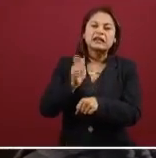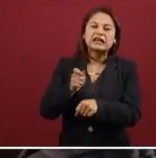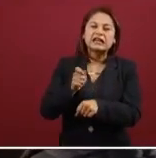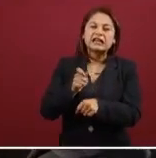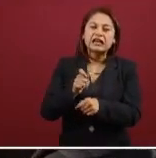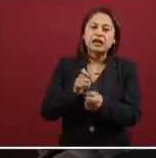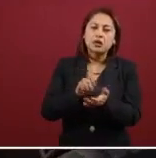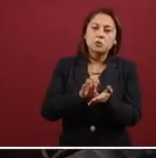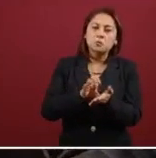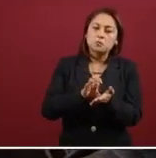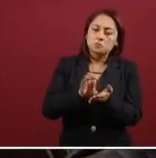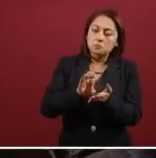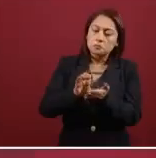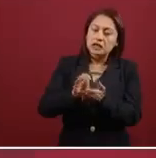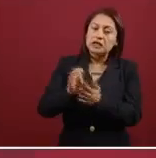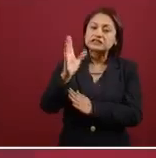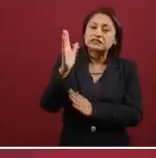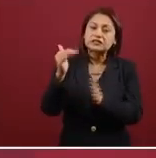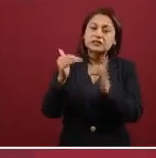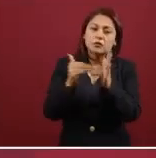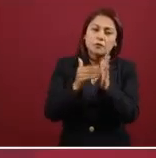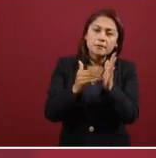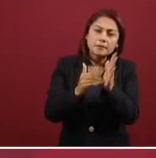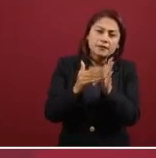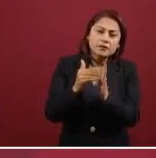del presupuesto.